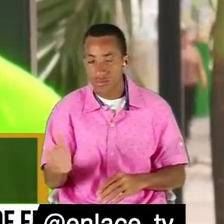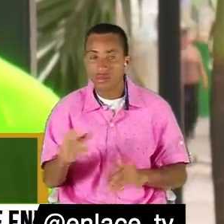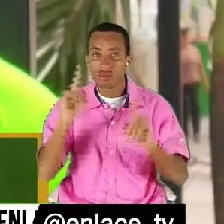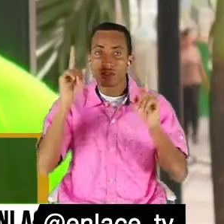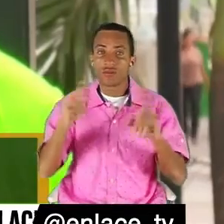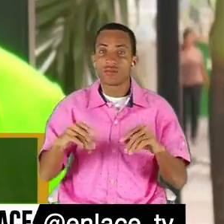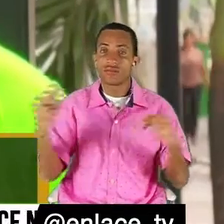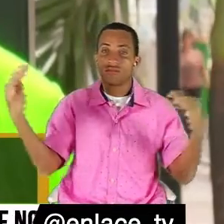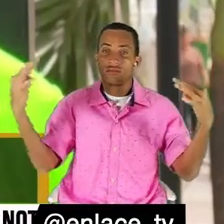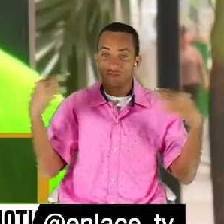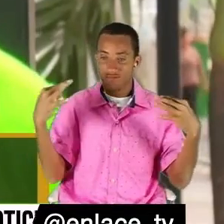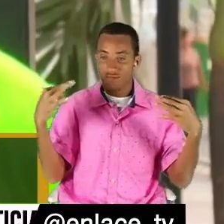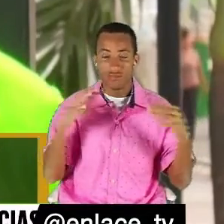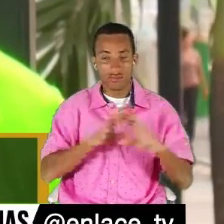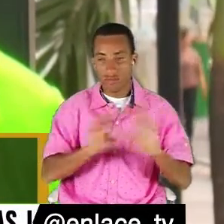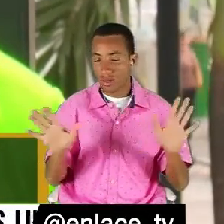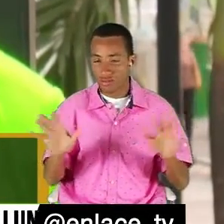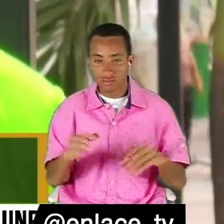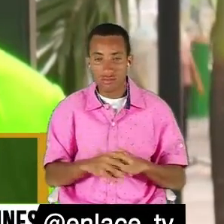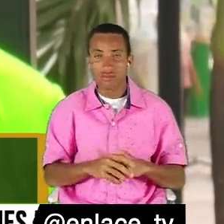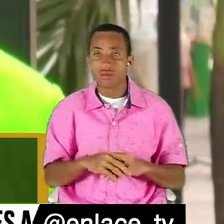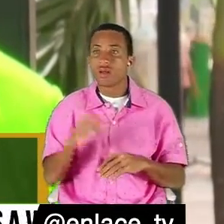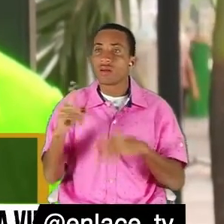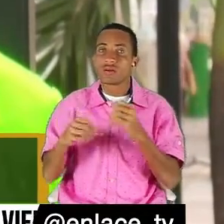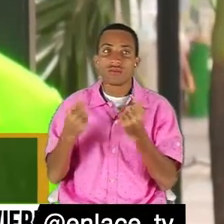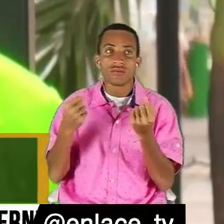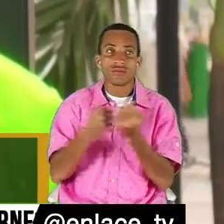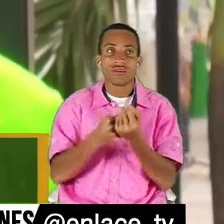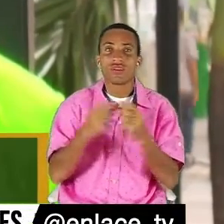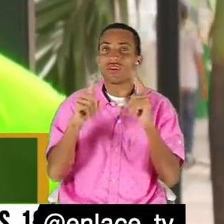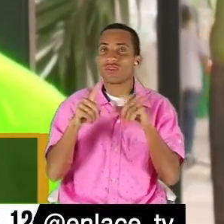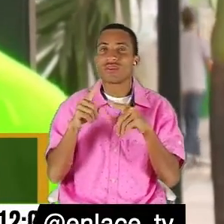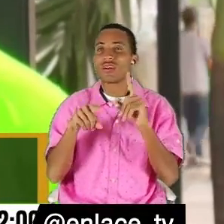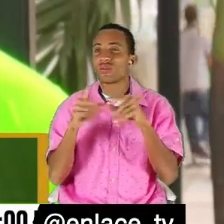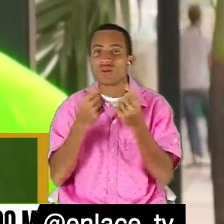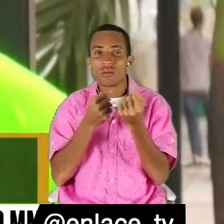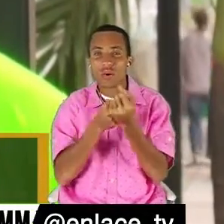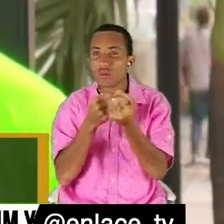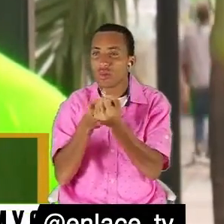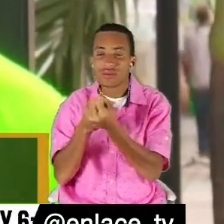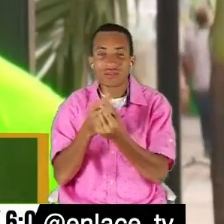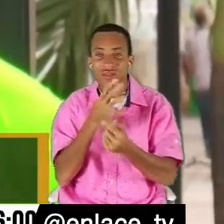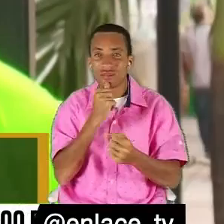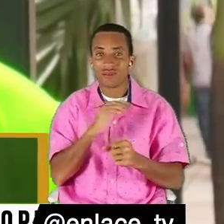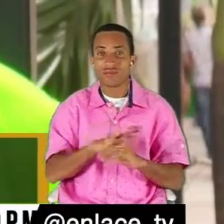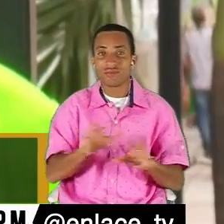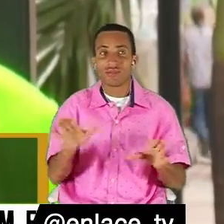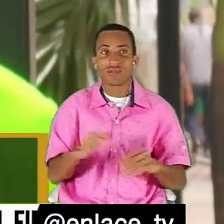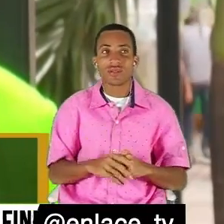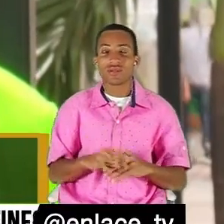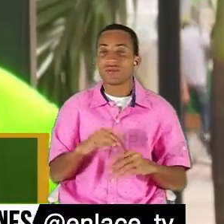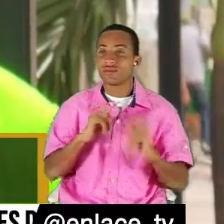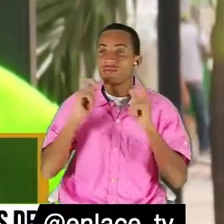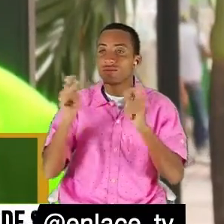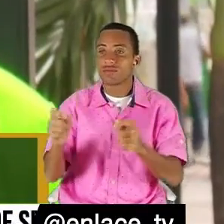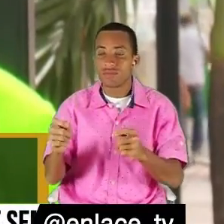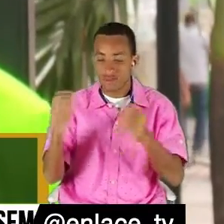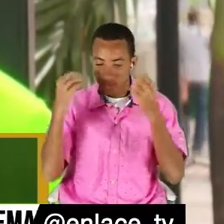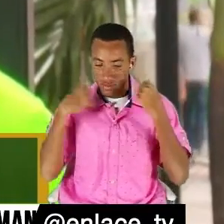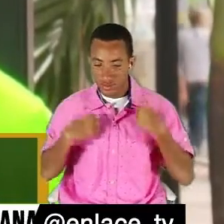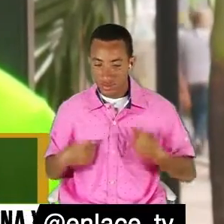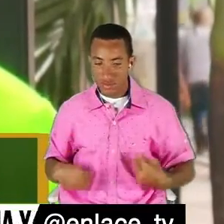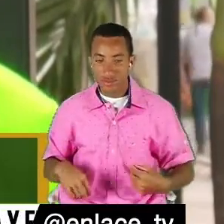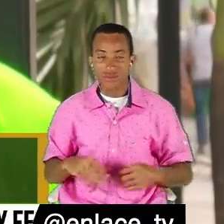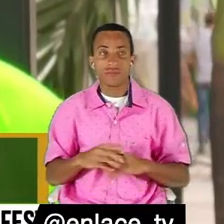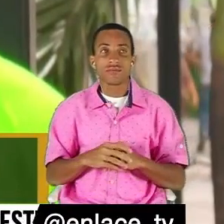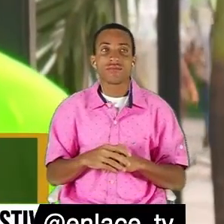vernos jugar y había mucho patrocinador. Ahorita los patrocinadores se han acabado porque ya los jugadores no van, le dan uniforme, no regresan. Por eso admiro